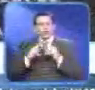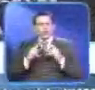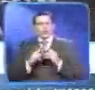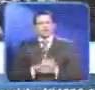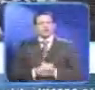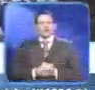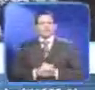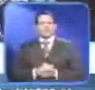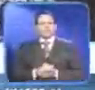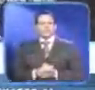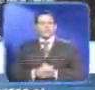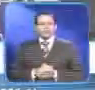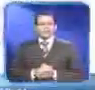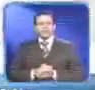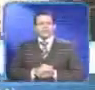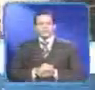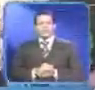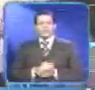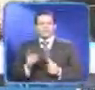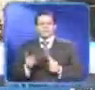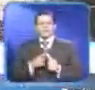especialmente en este caso nuestro municipio.